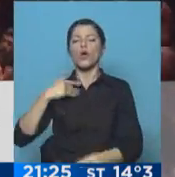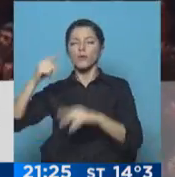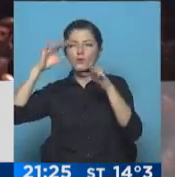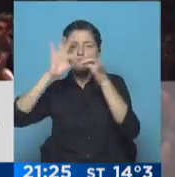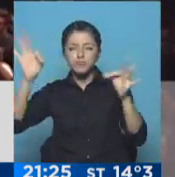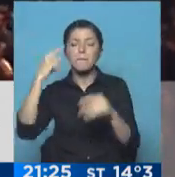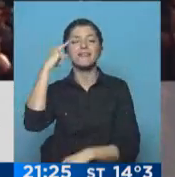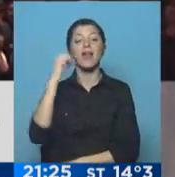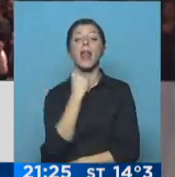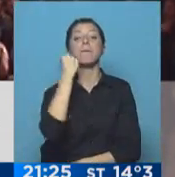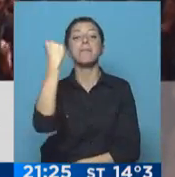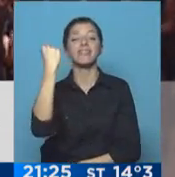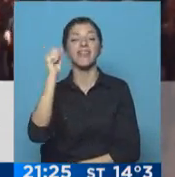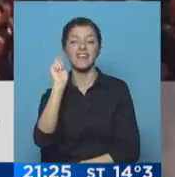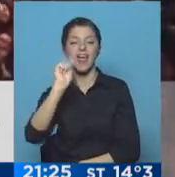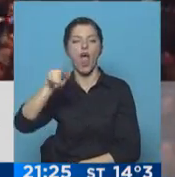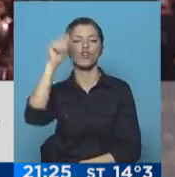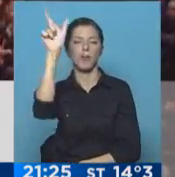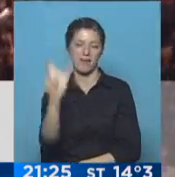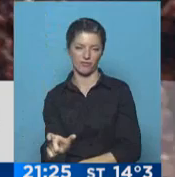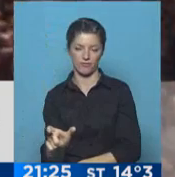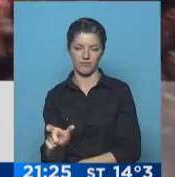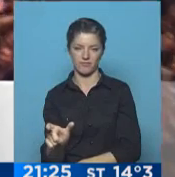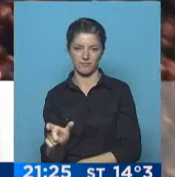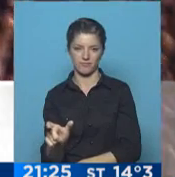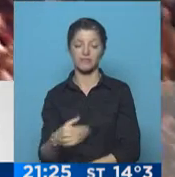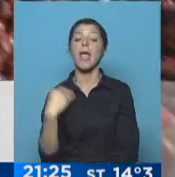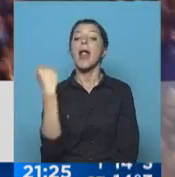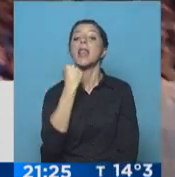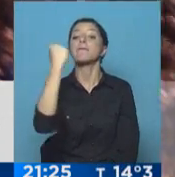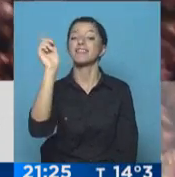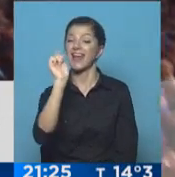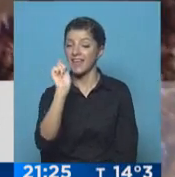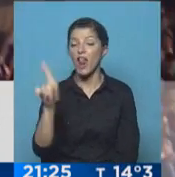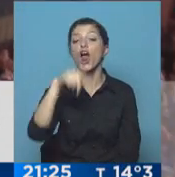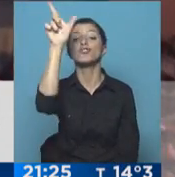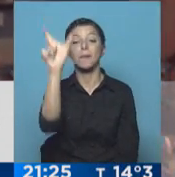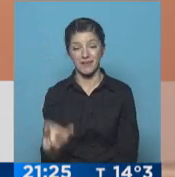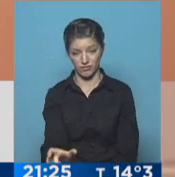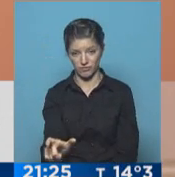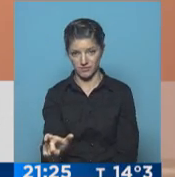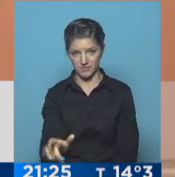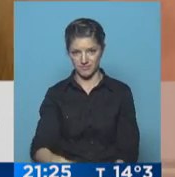la patria es el otro. La patria es el otro.